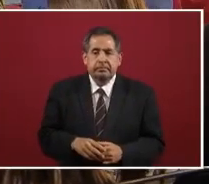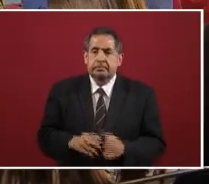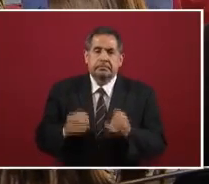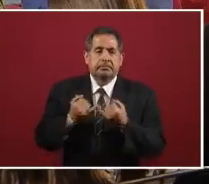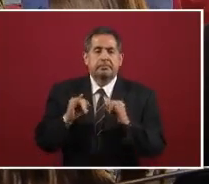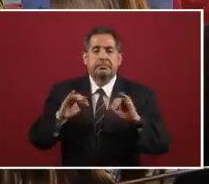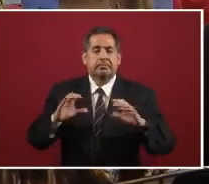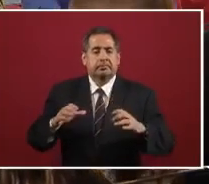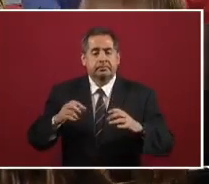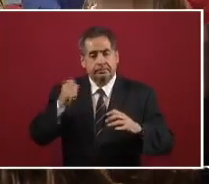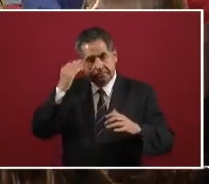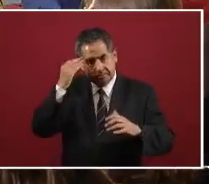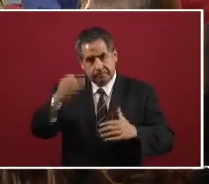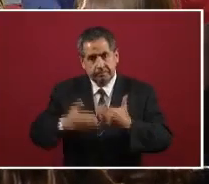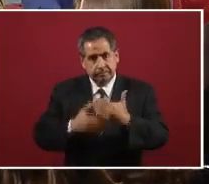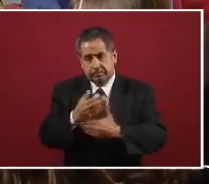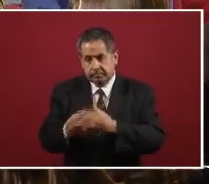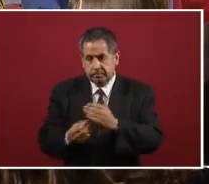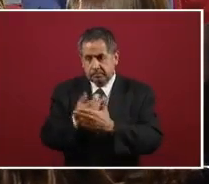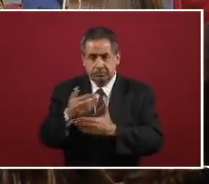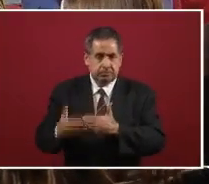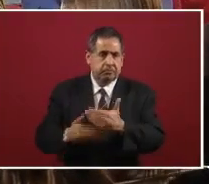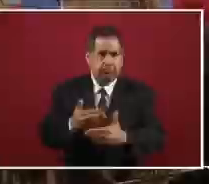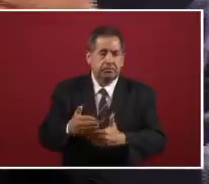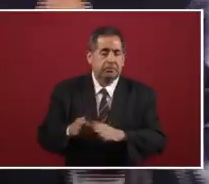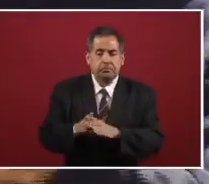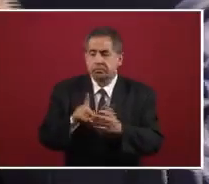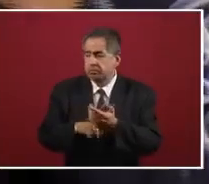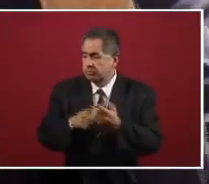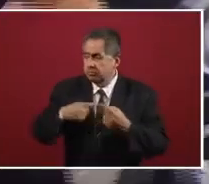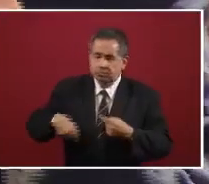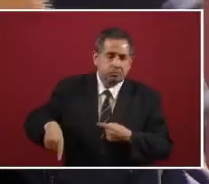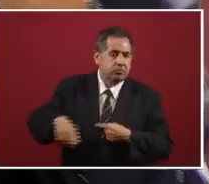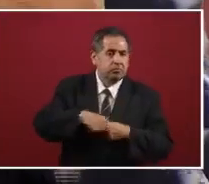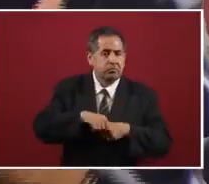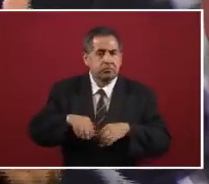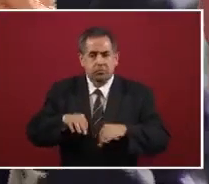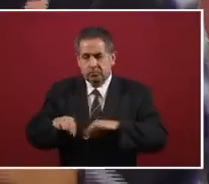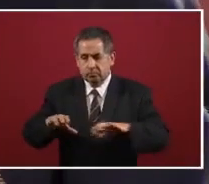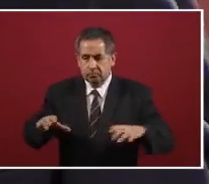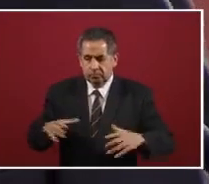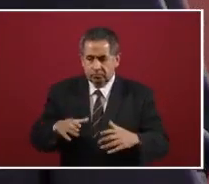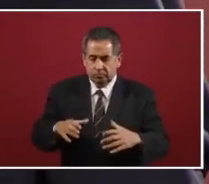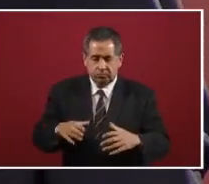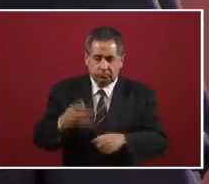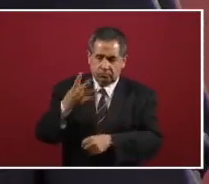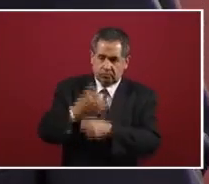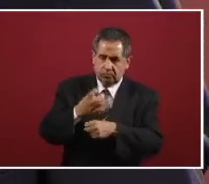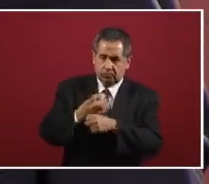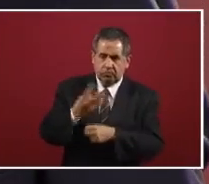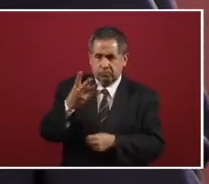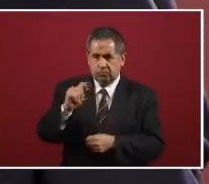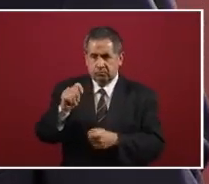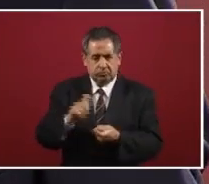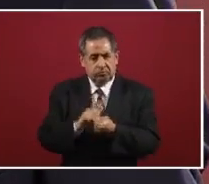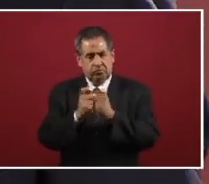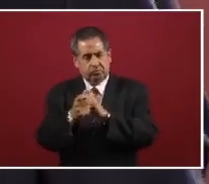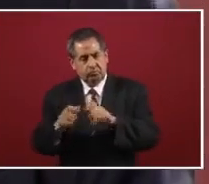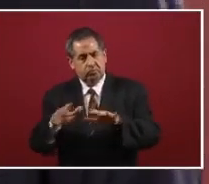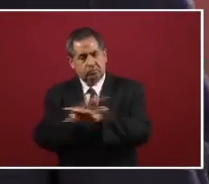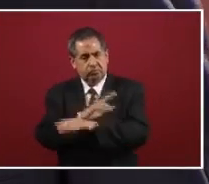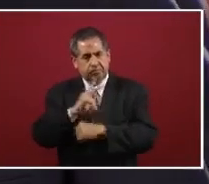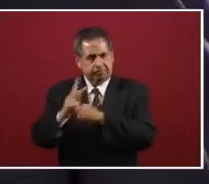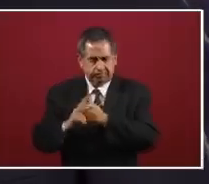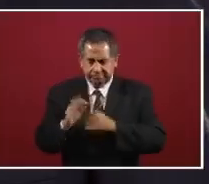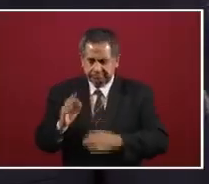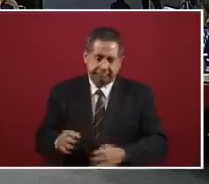inauguremos una etapa nueva, que llevemos a cabo entre todos la cuarta transformación de la vida pública del país. Entonces,